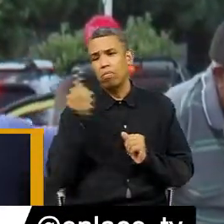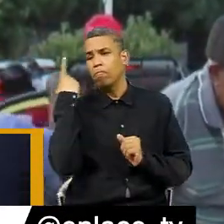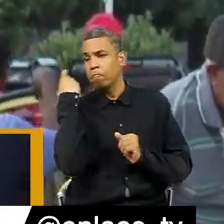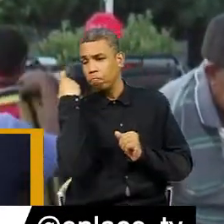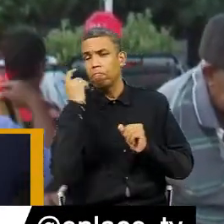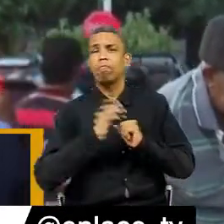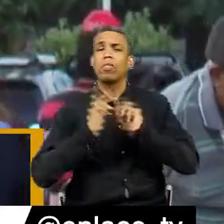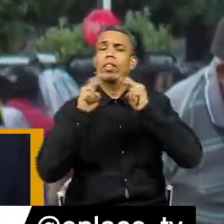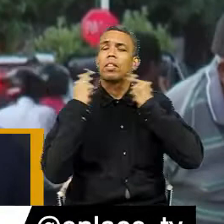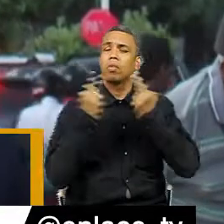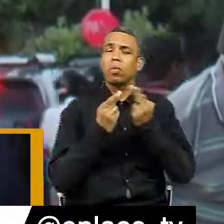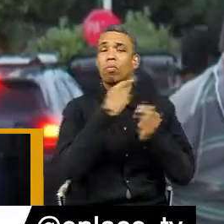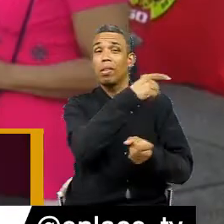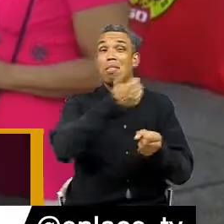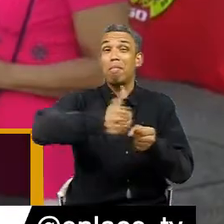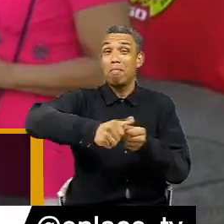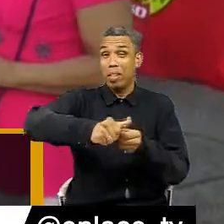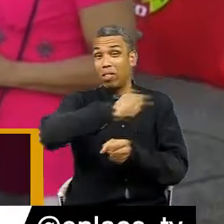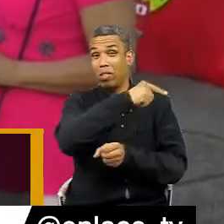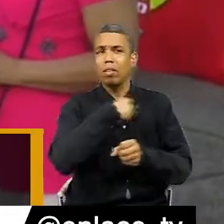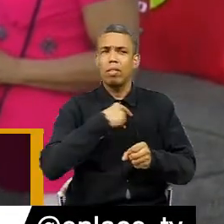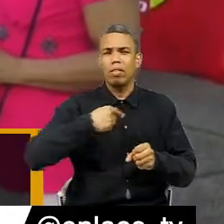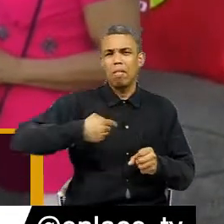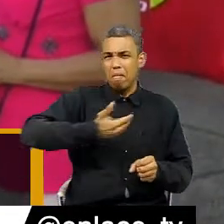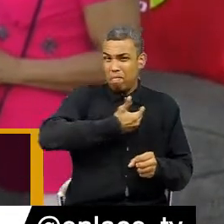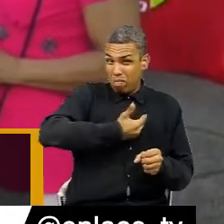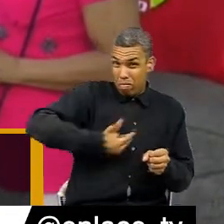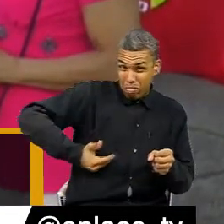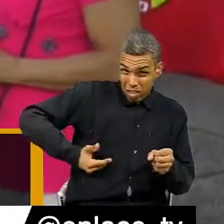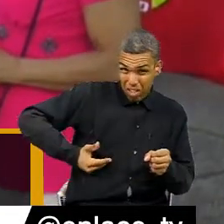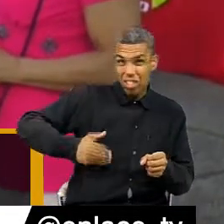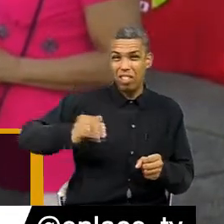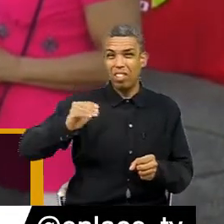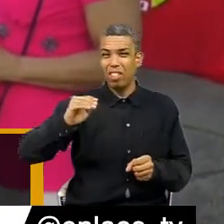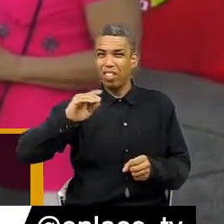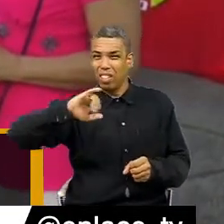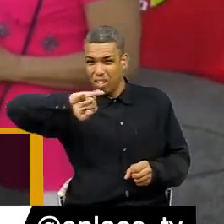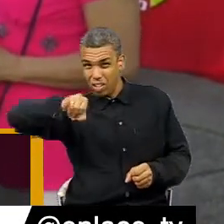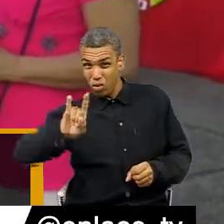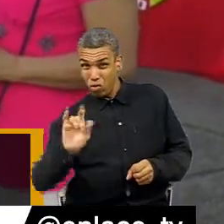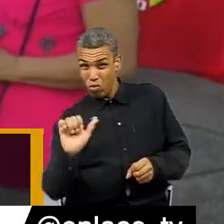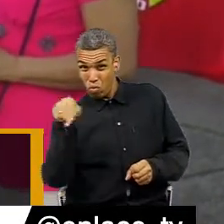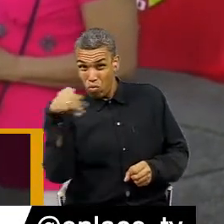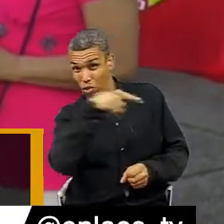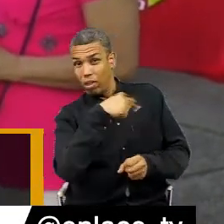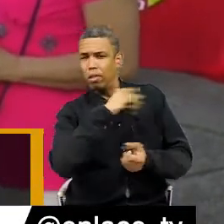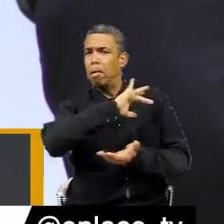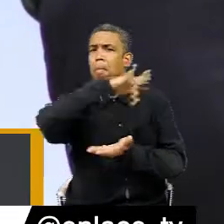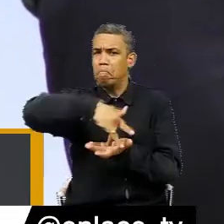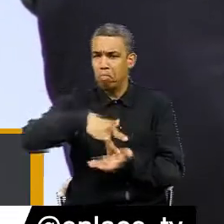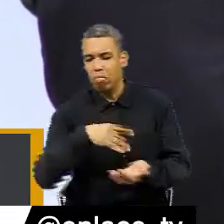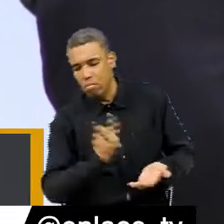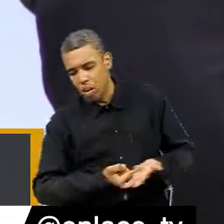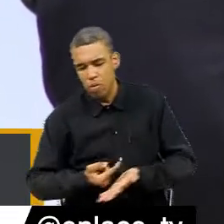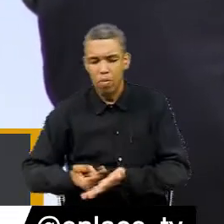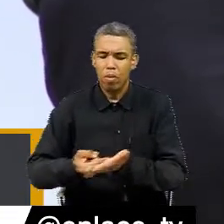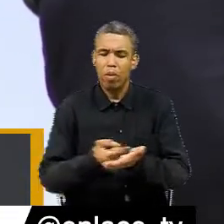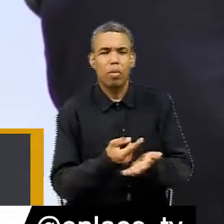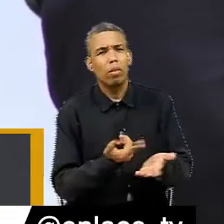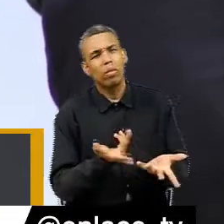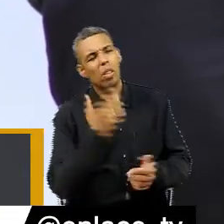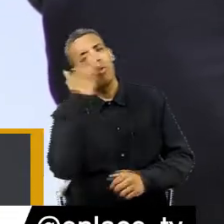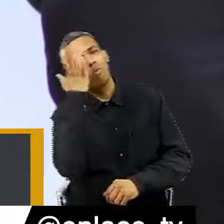Echeverry, después de una larga discusión y una larga sustentación por parte de la organización sindical del por qué la administración de Ecopetrol